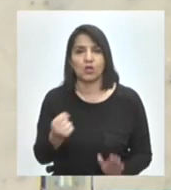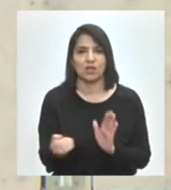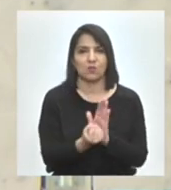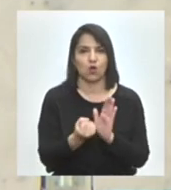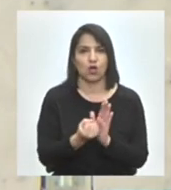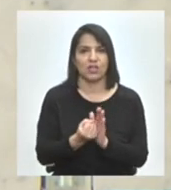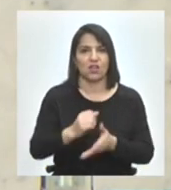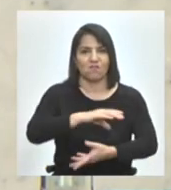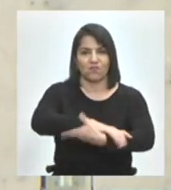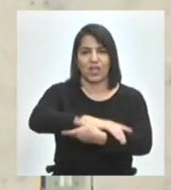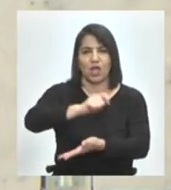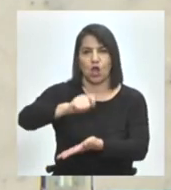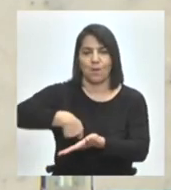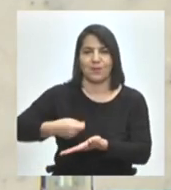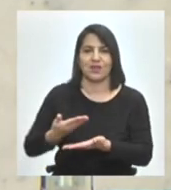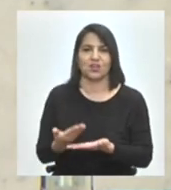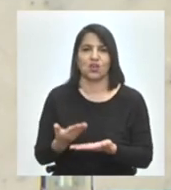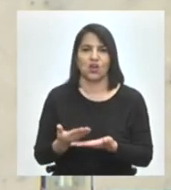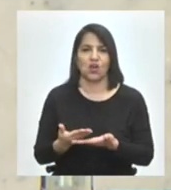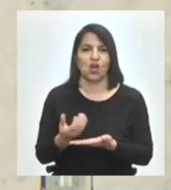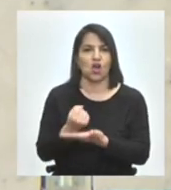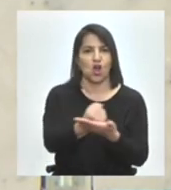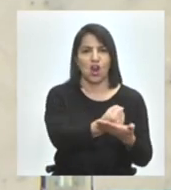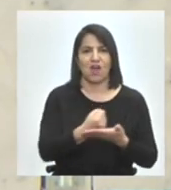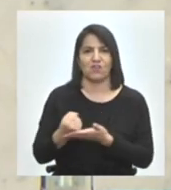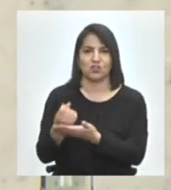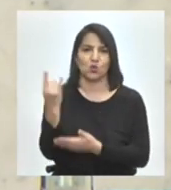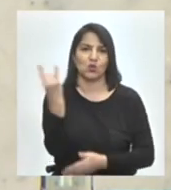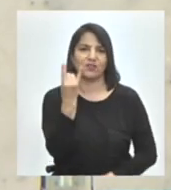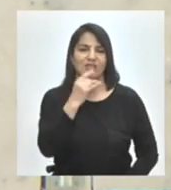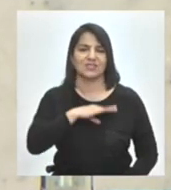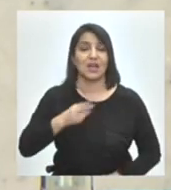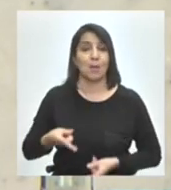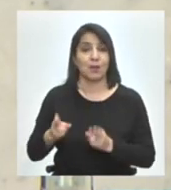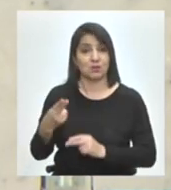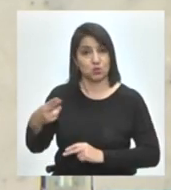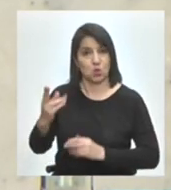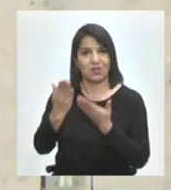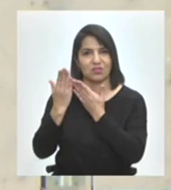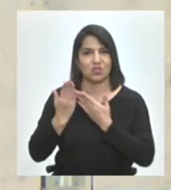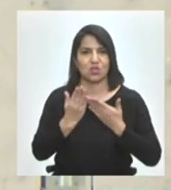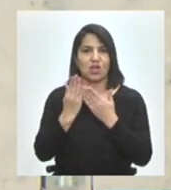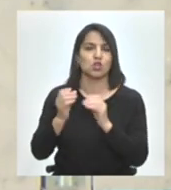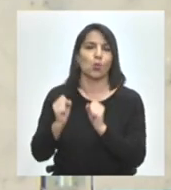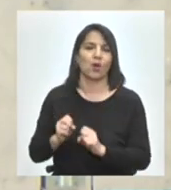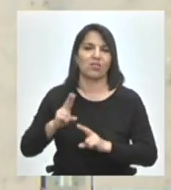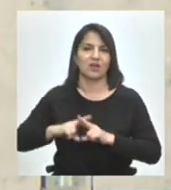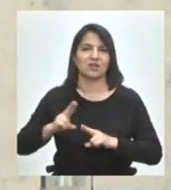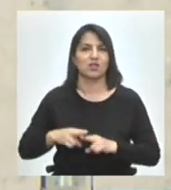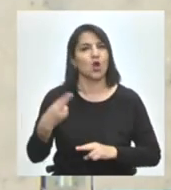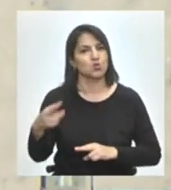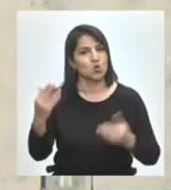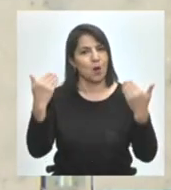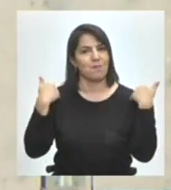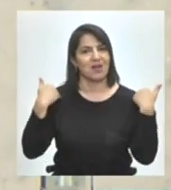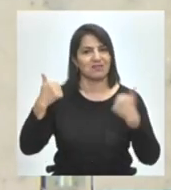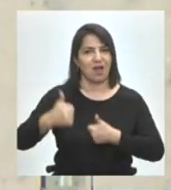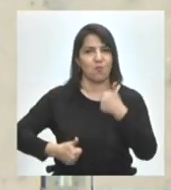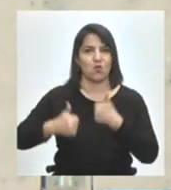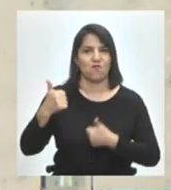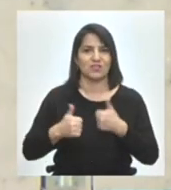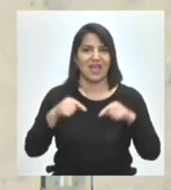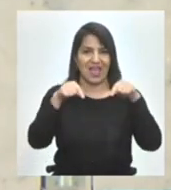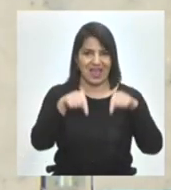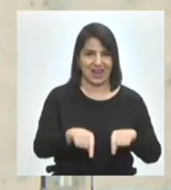de colaboración con la Universidad de Chile para permitir que sus estudiantes puedan realizar sus prácticas profesionales en